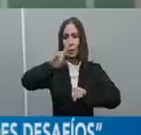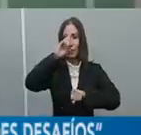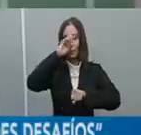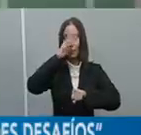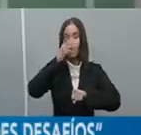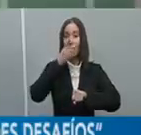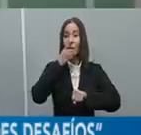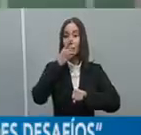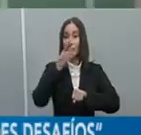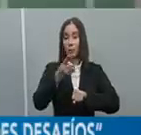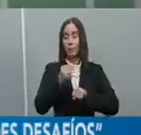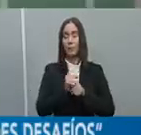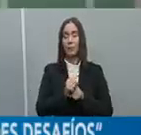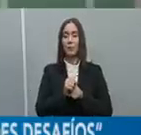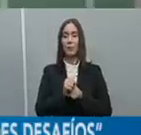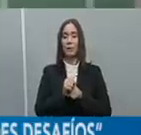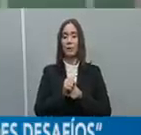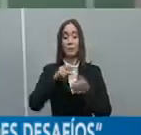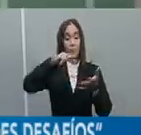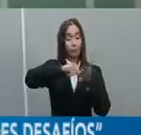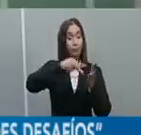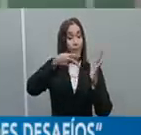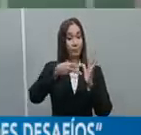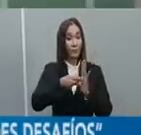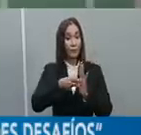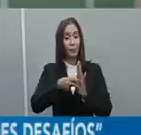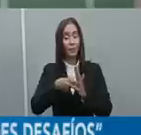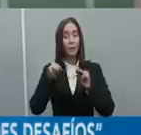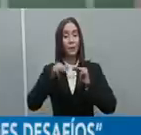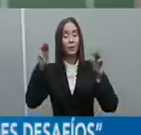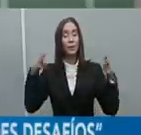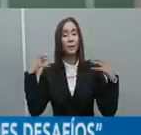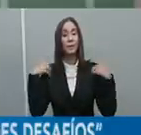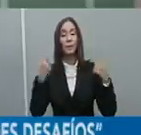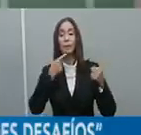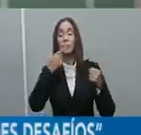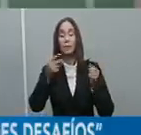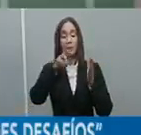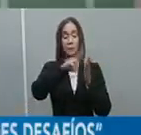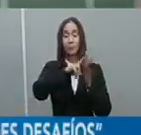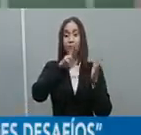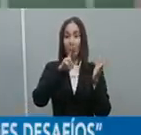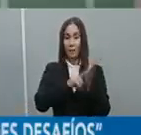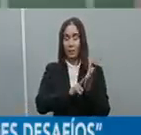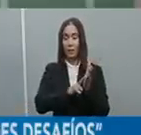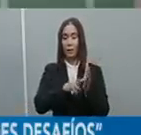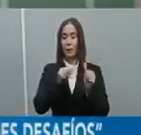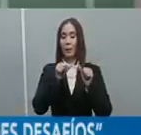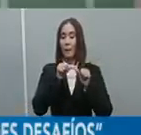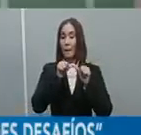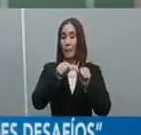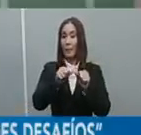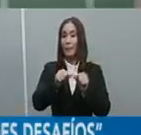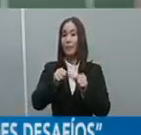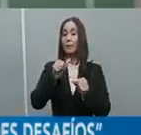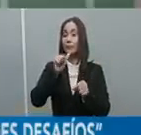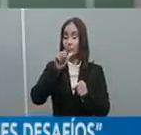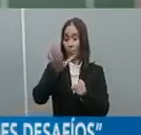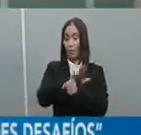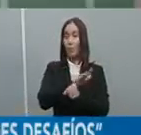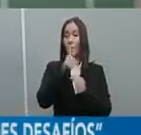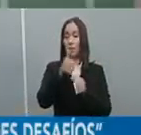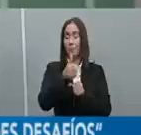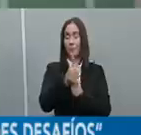en marcha una serie de medidas que nos permitirán seguir garantizando que se cumpla con las disposiciones establecidas por la